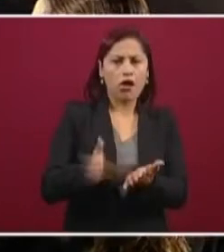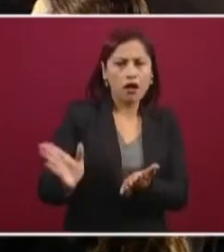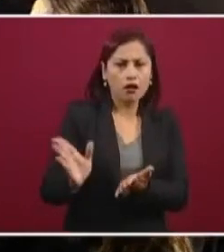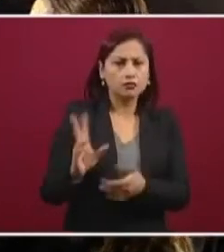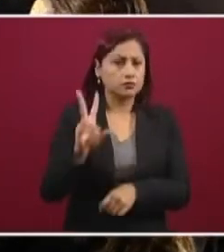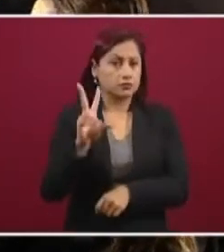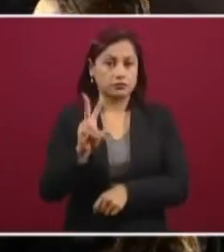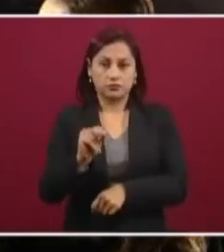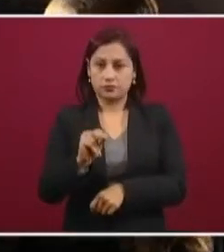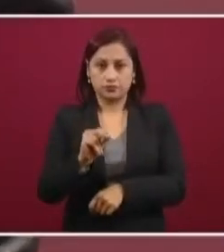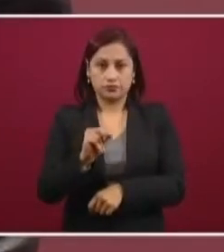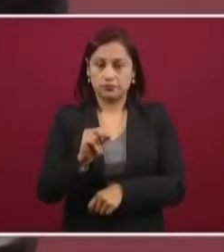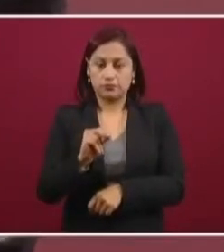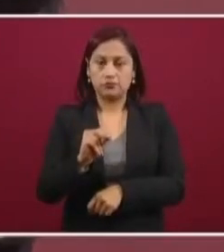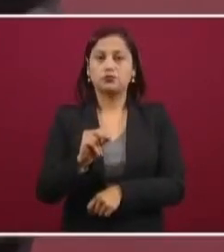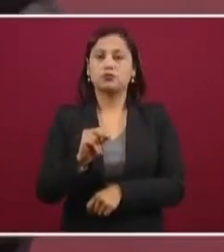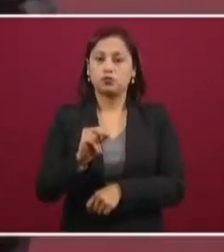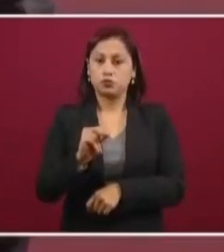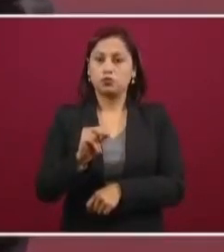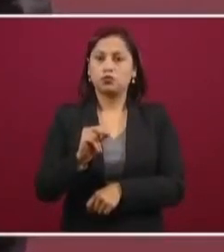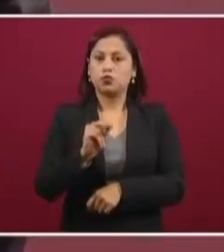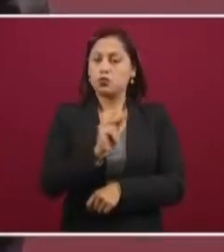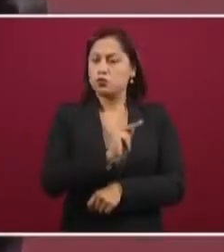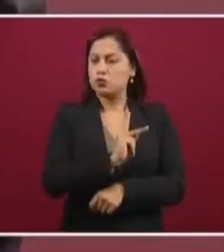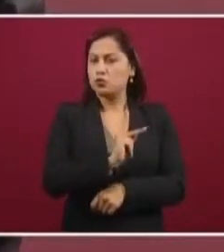van a ser atendidos